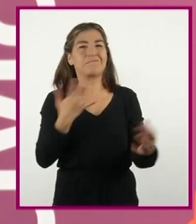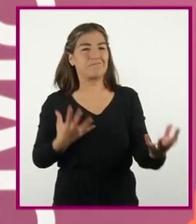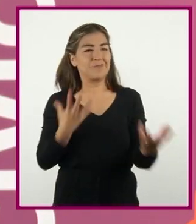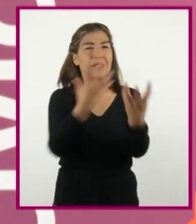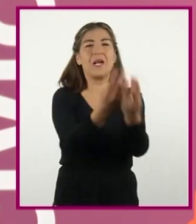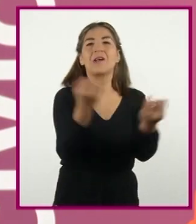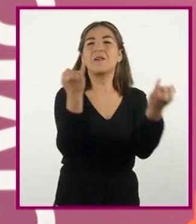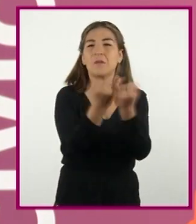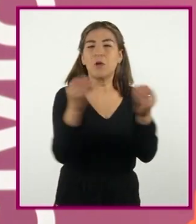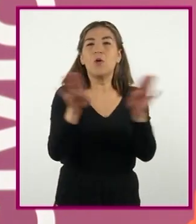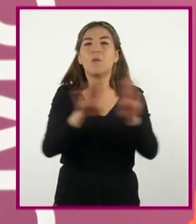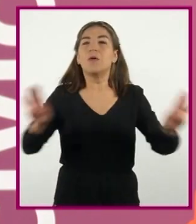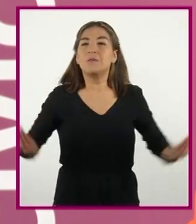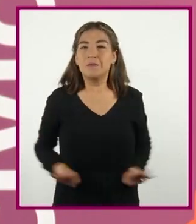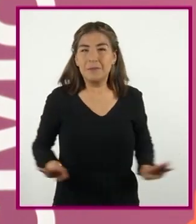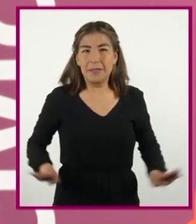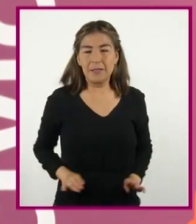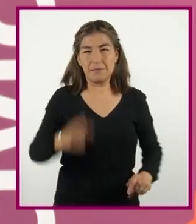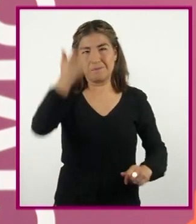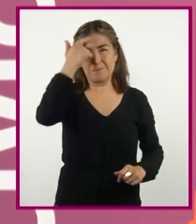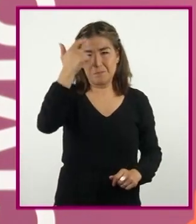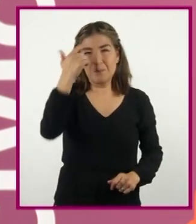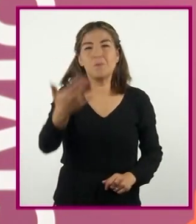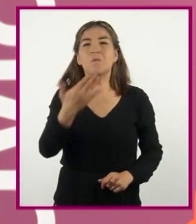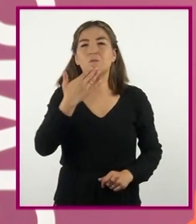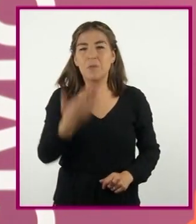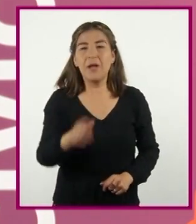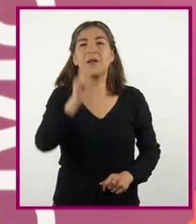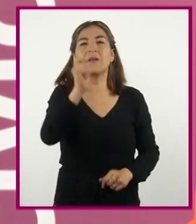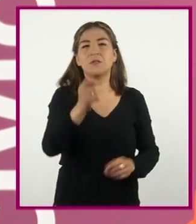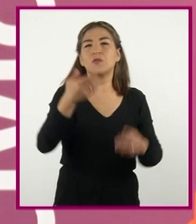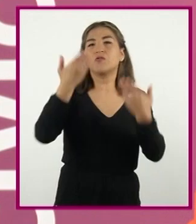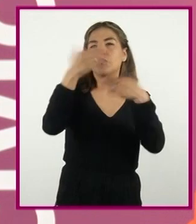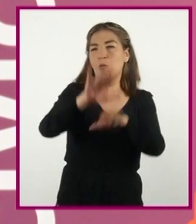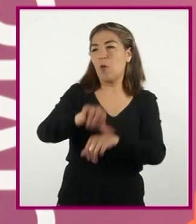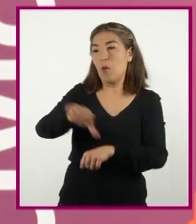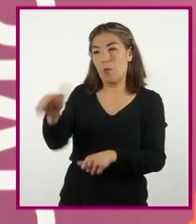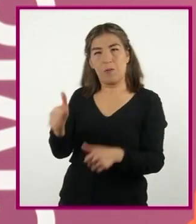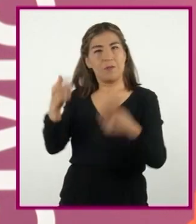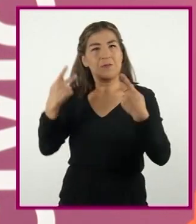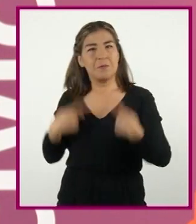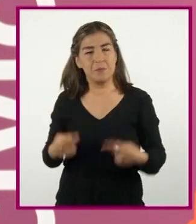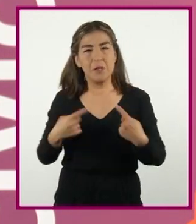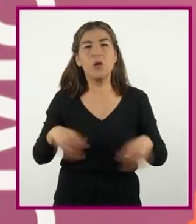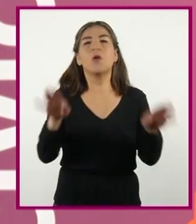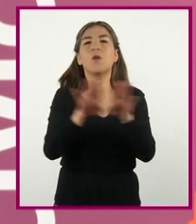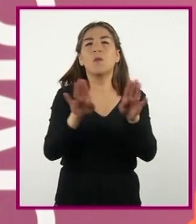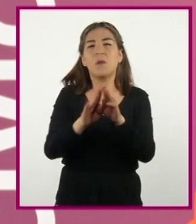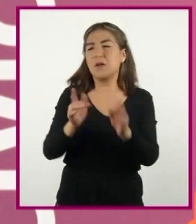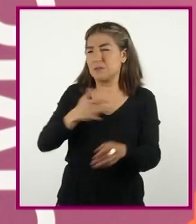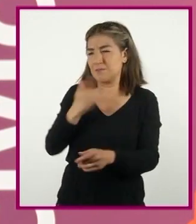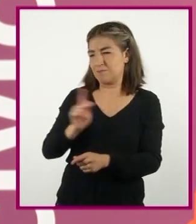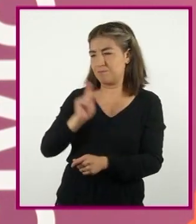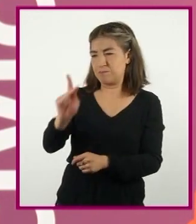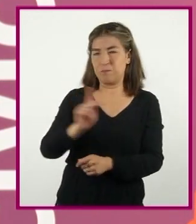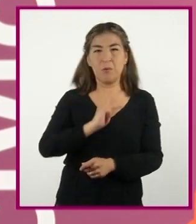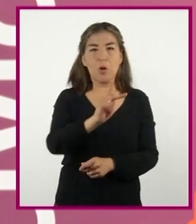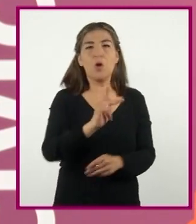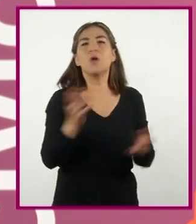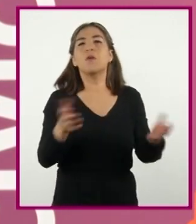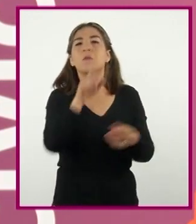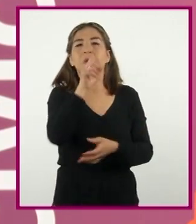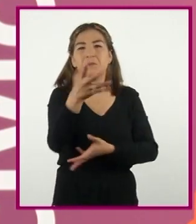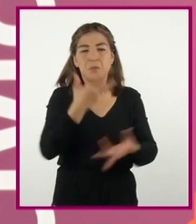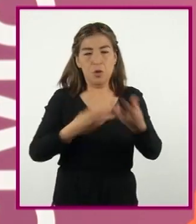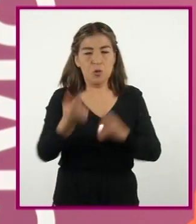implica tener una actitud consciente respecto de otras personas, con quienes se identifican y comparten